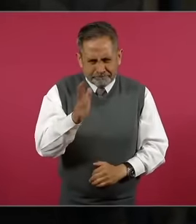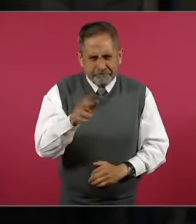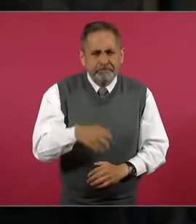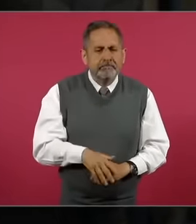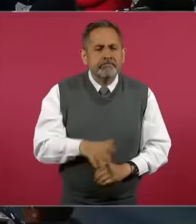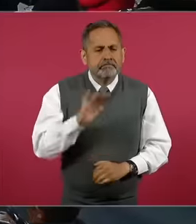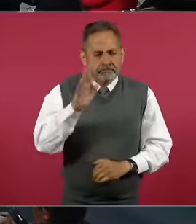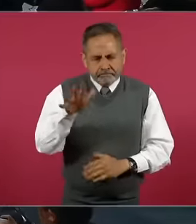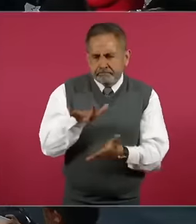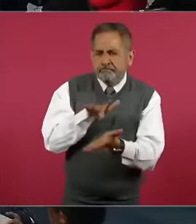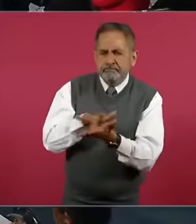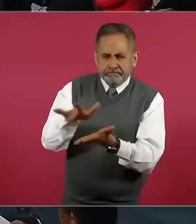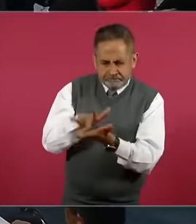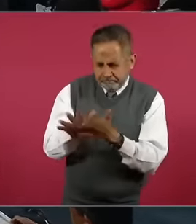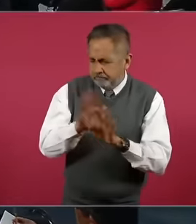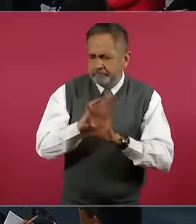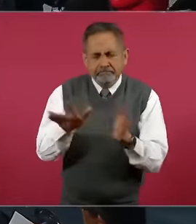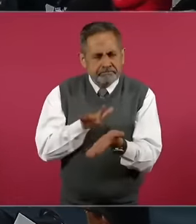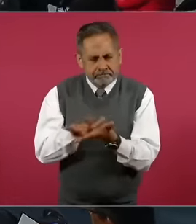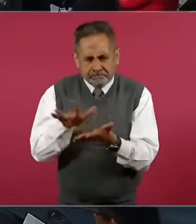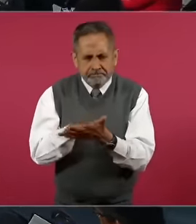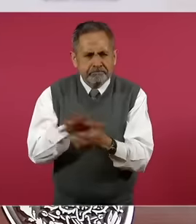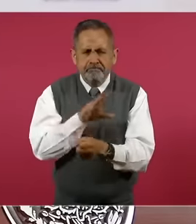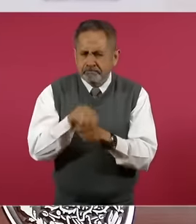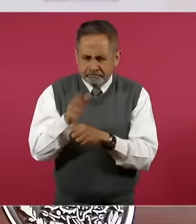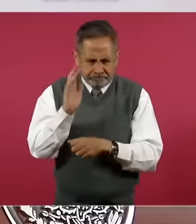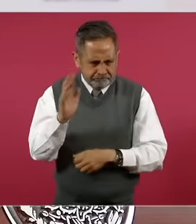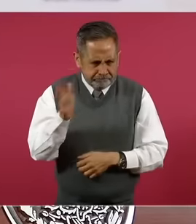Se le está apoyando en todo. Y allá están.